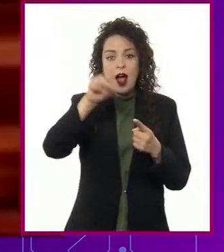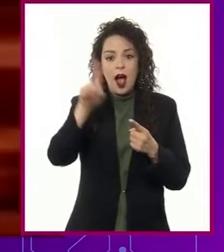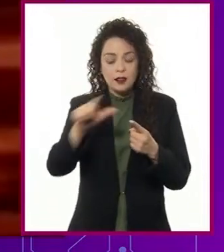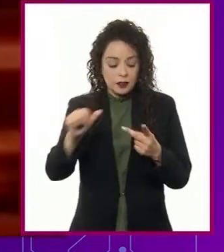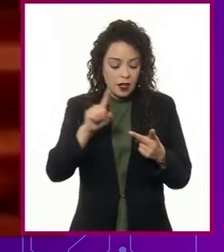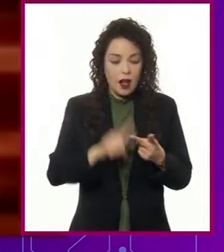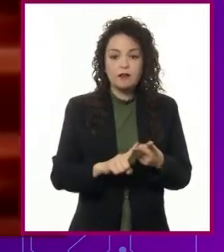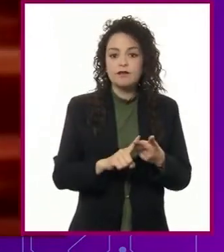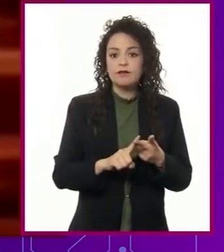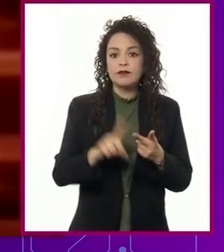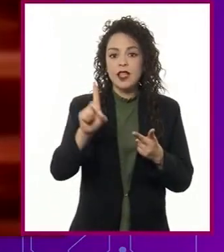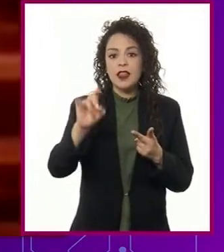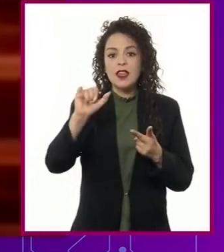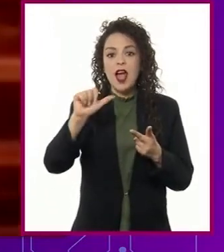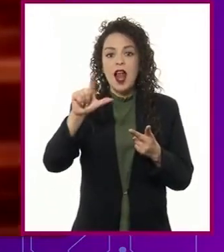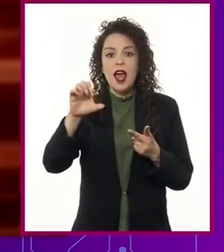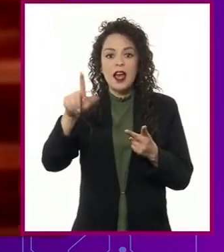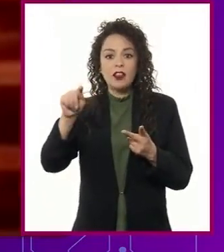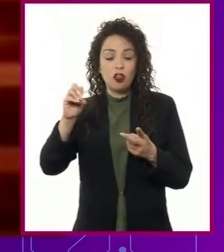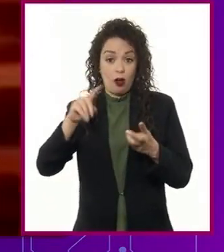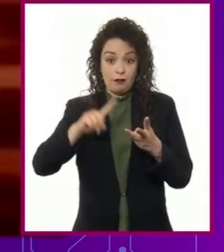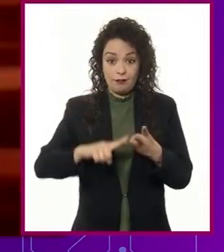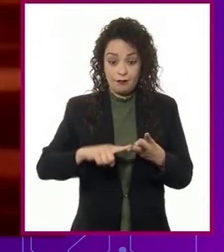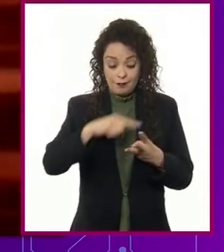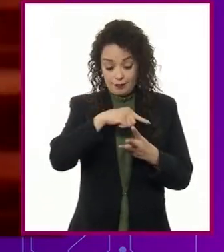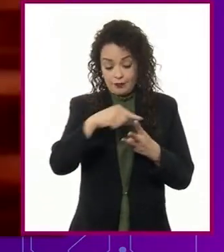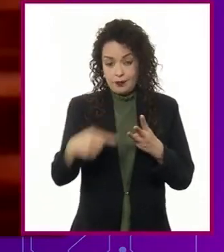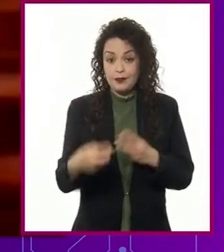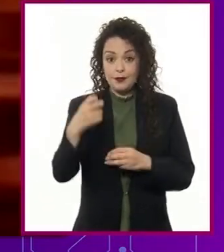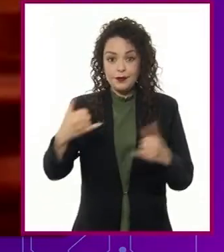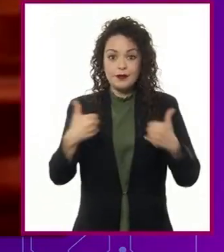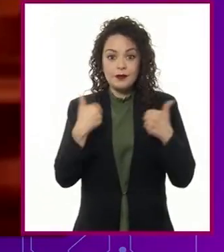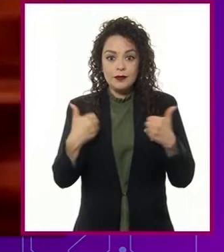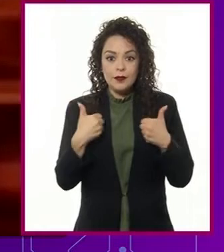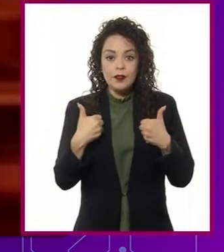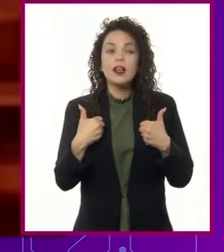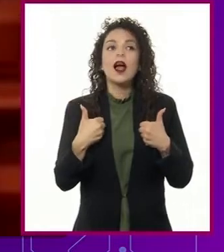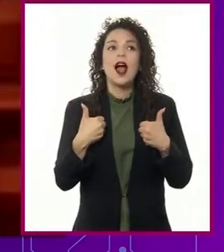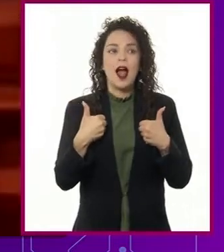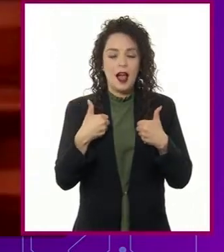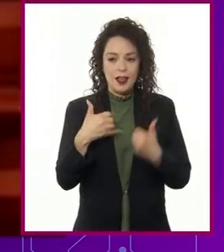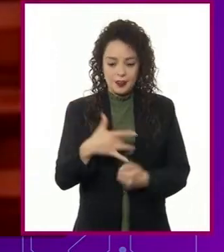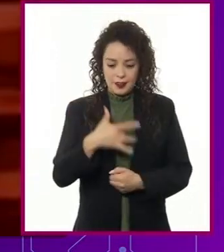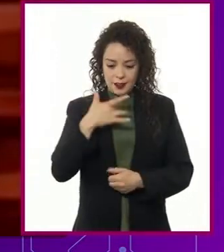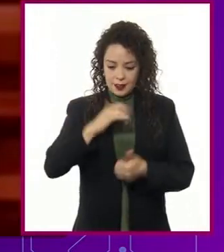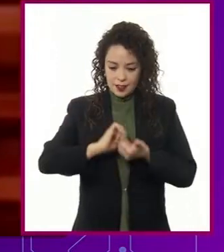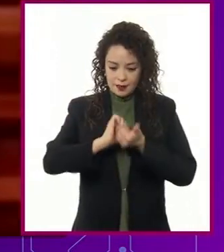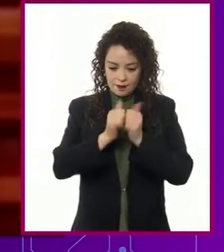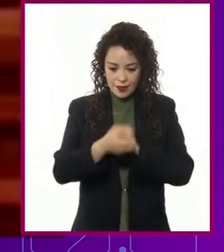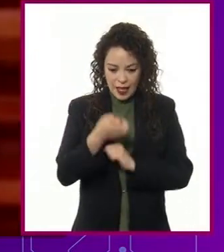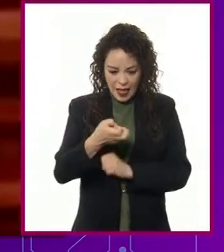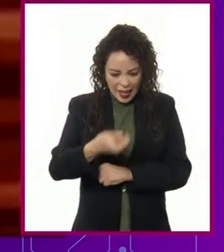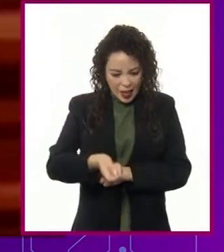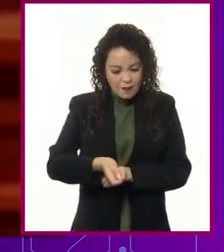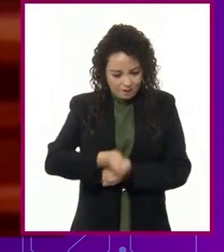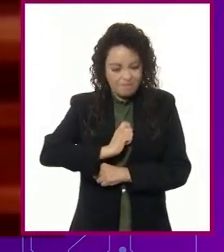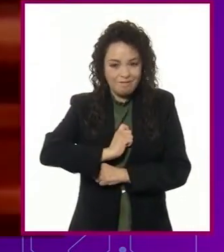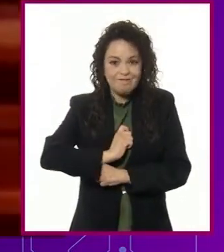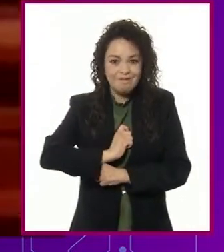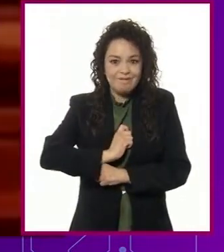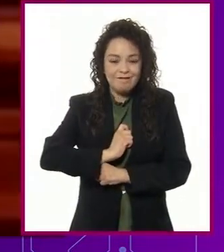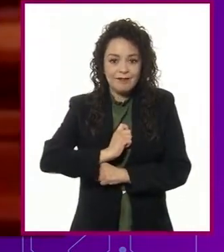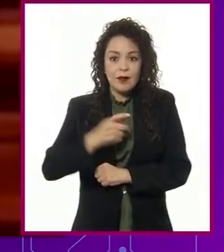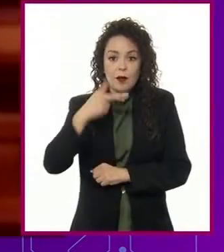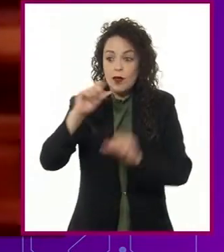su dialecto, que también a los jóvenes les va formando cierta identidad. Finalmente, las áreas